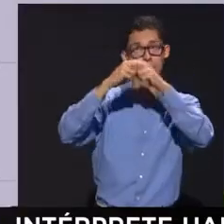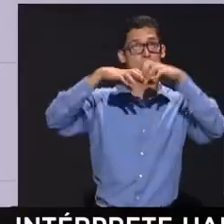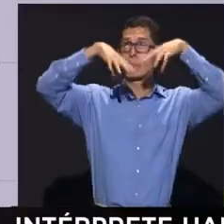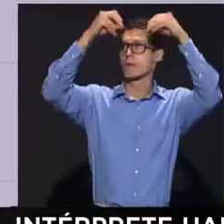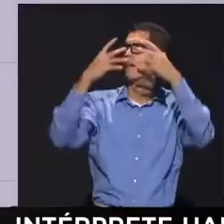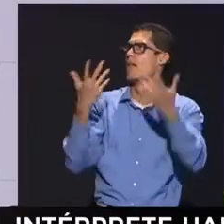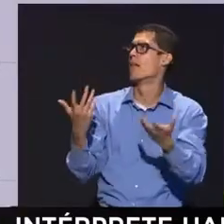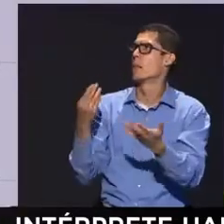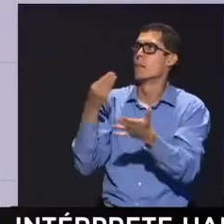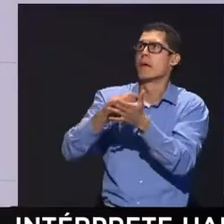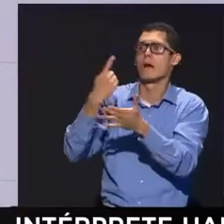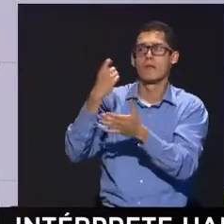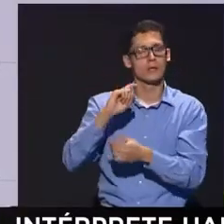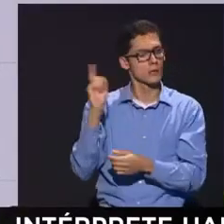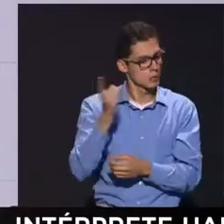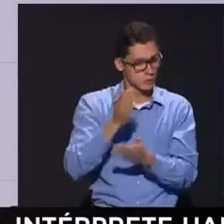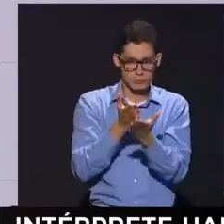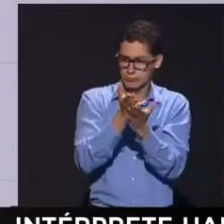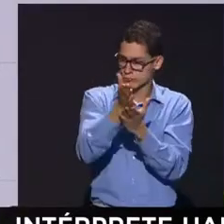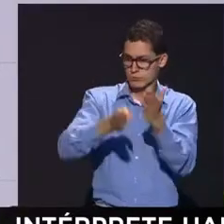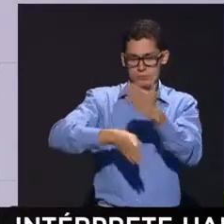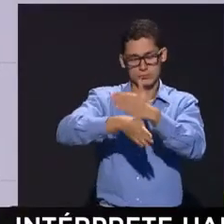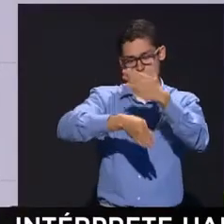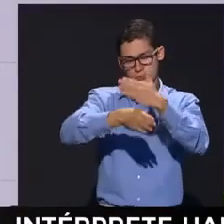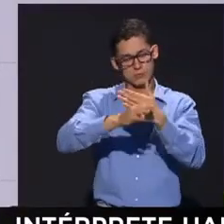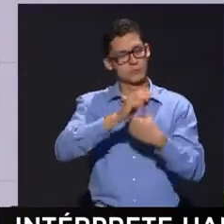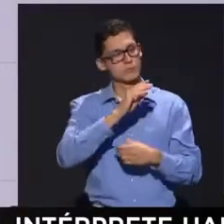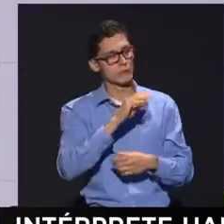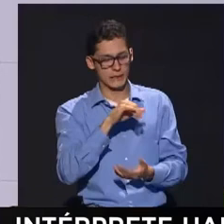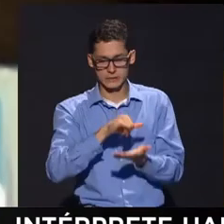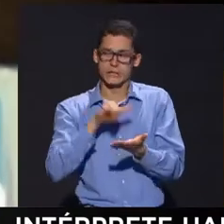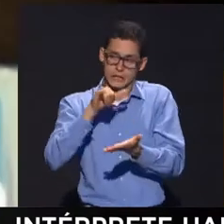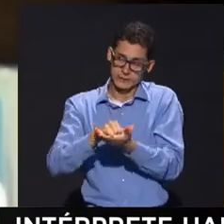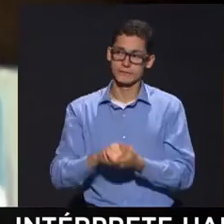acá otra serie de preguntas y es, ¿nos van a eximir del pago de los servicios públicos?